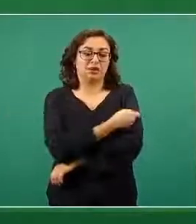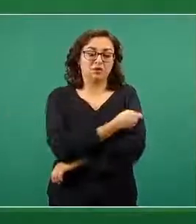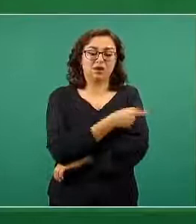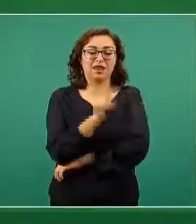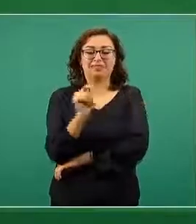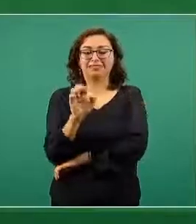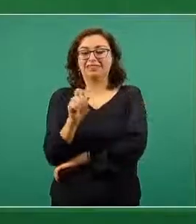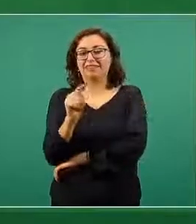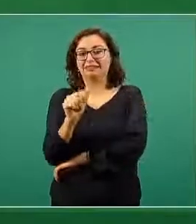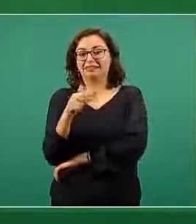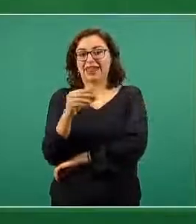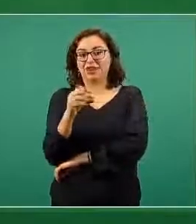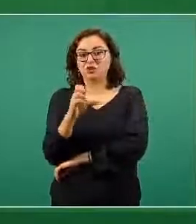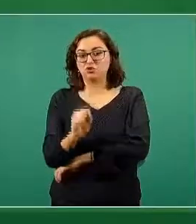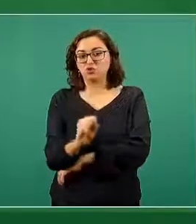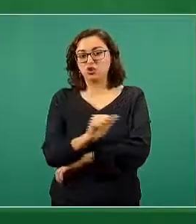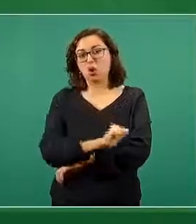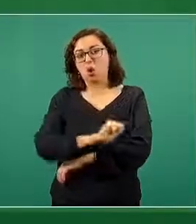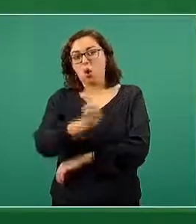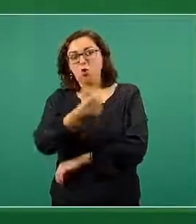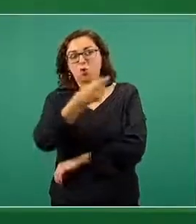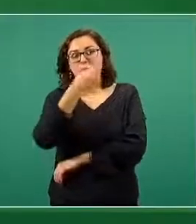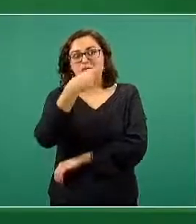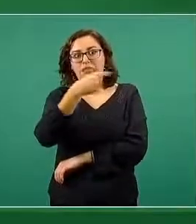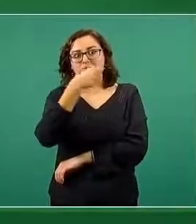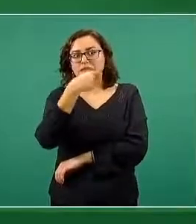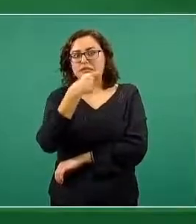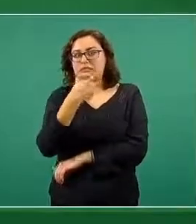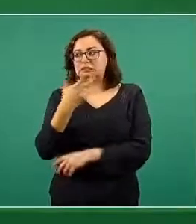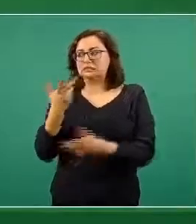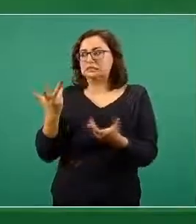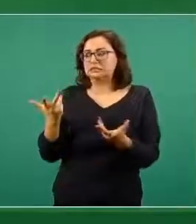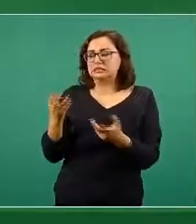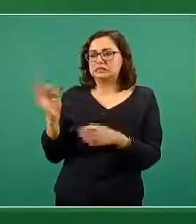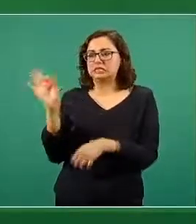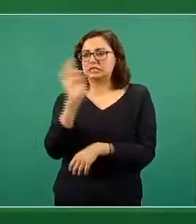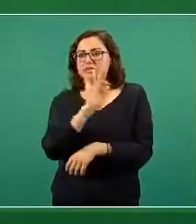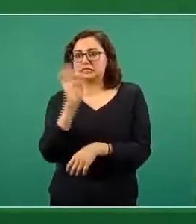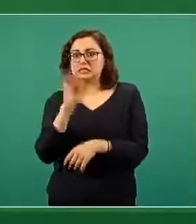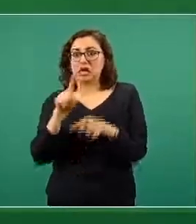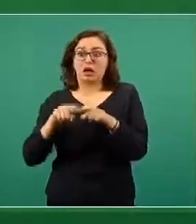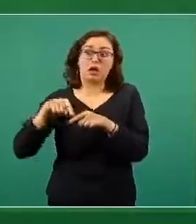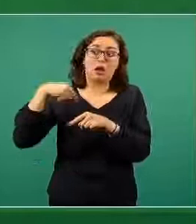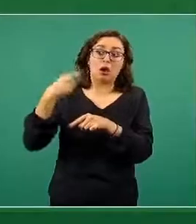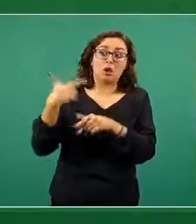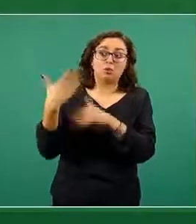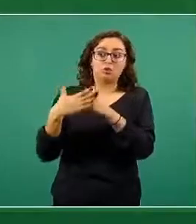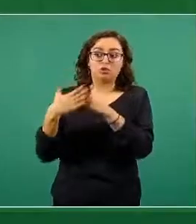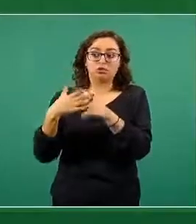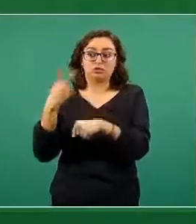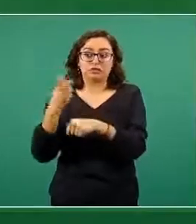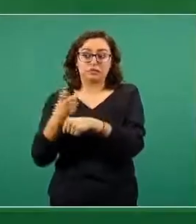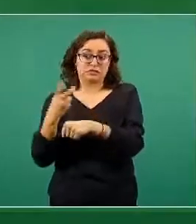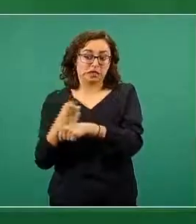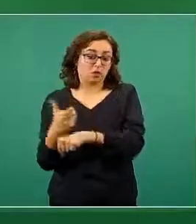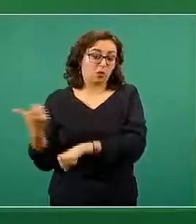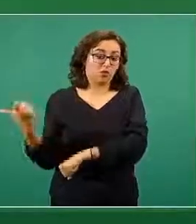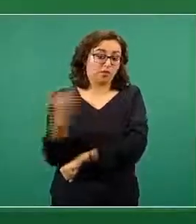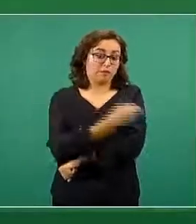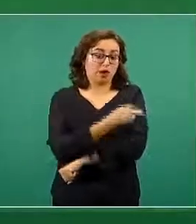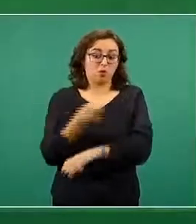medicamentos. Nos surge la inquietud si esto puede afectar que reciba la segunda dosis de la vacuna